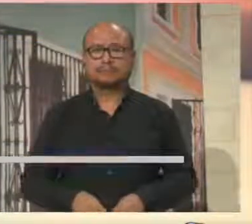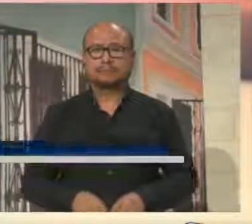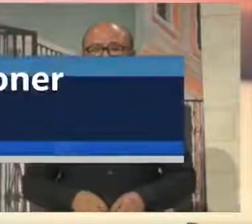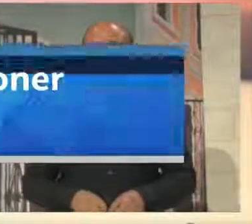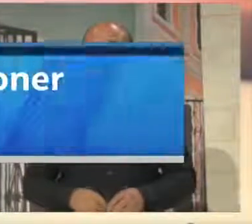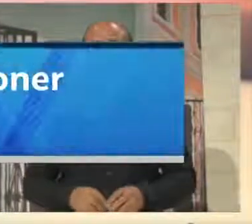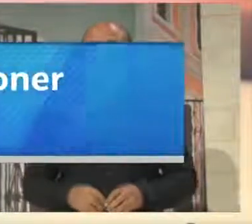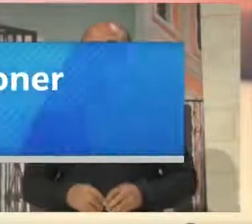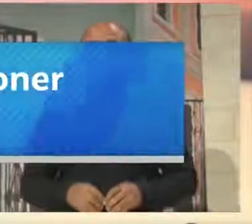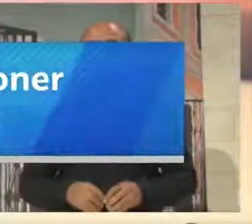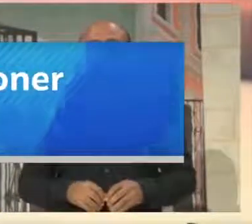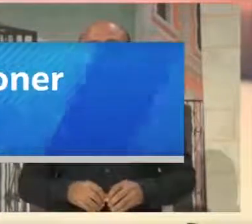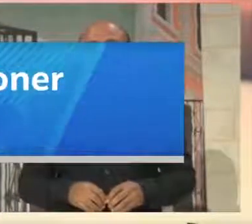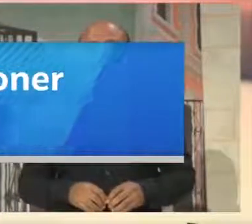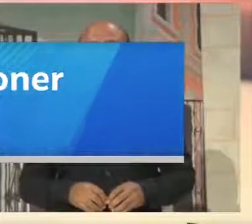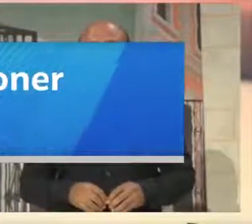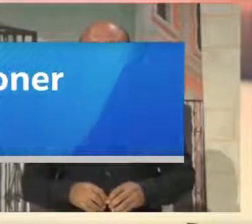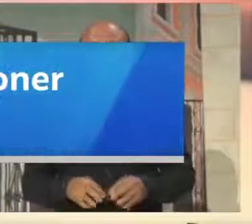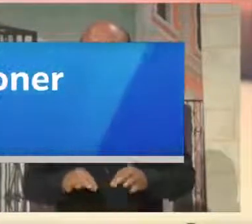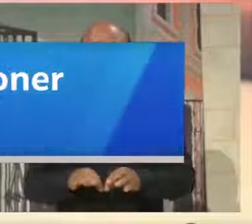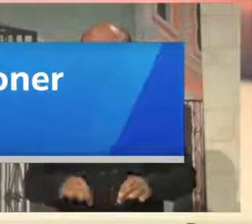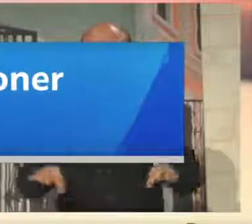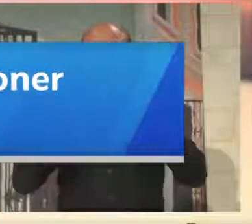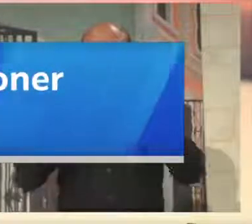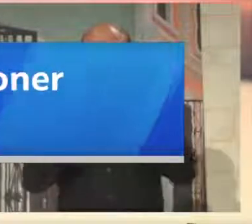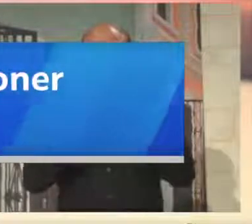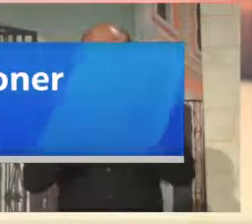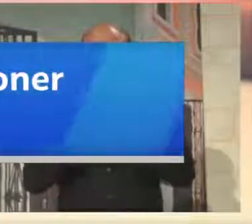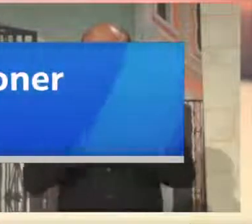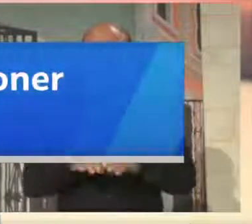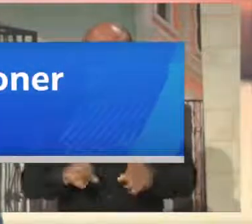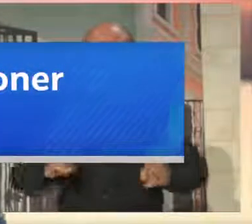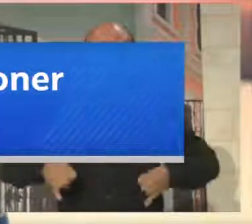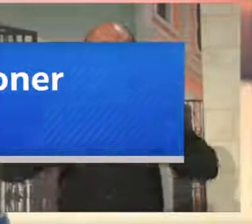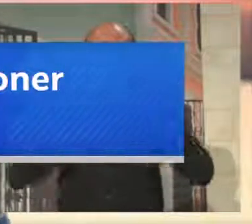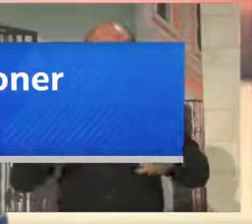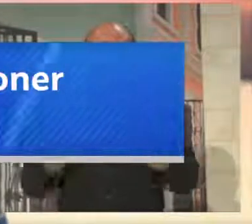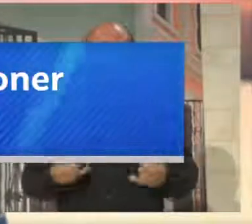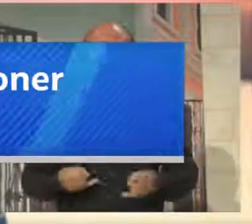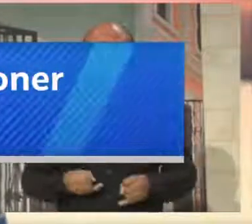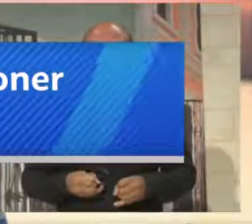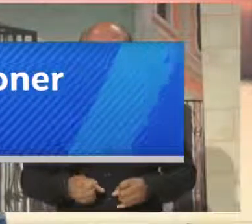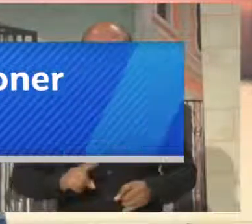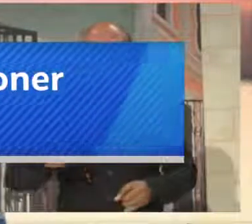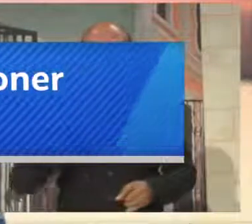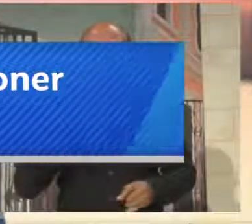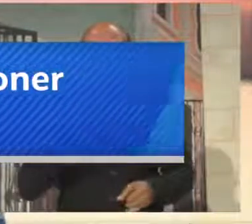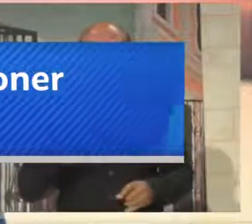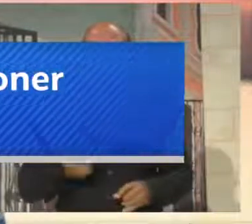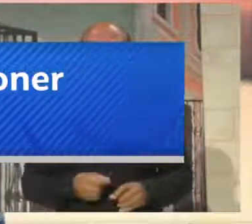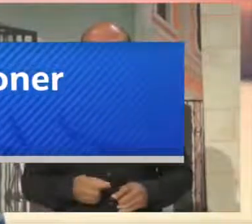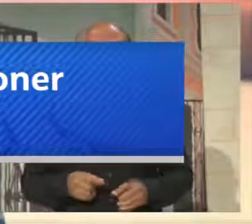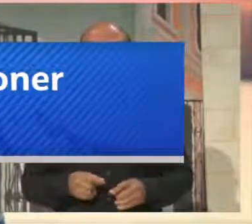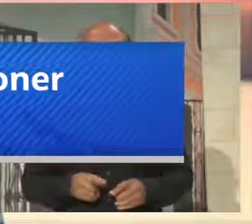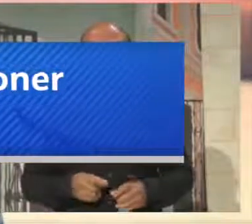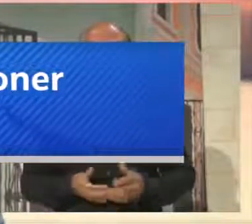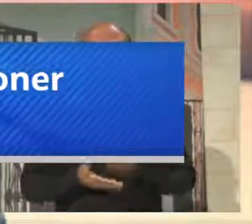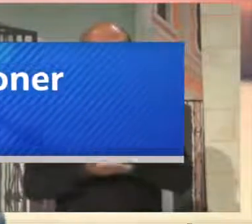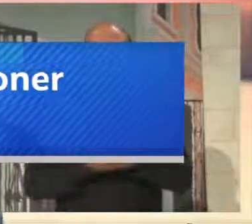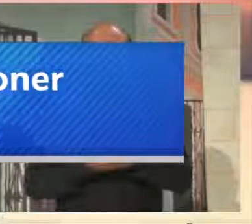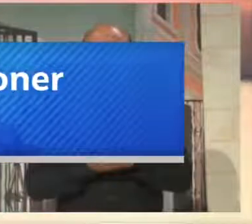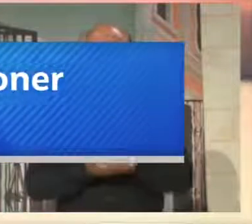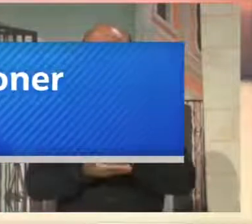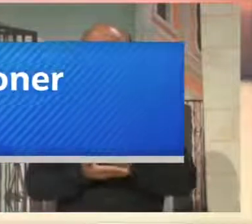es que los jóvenes son precisamente ese factor que nos hacía, que era necesario para